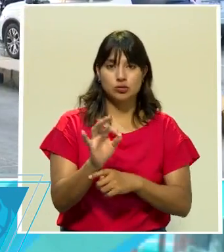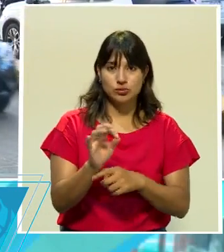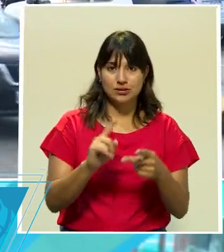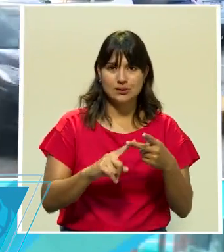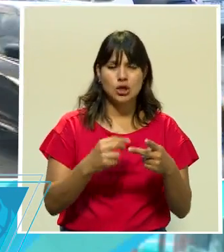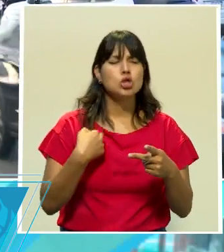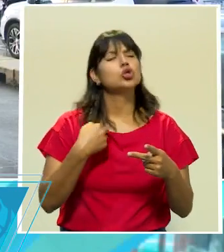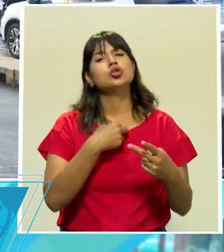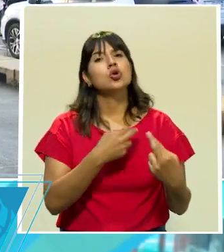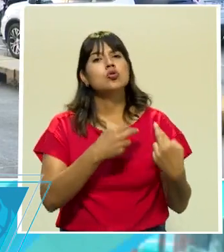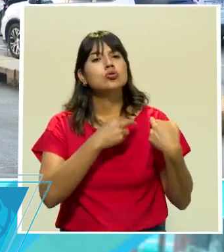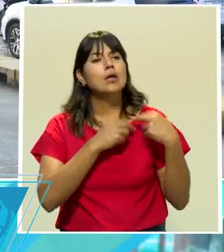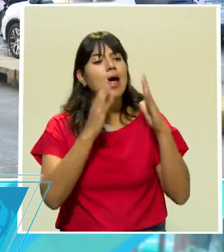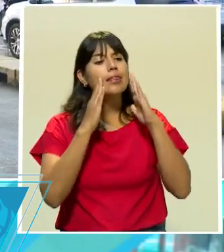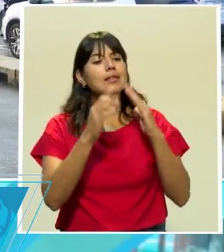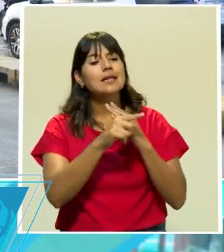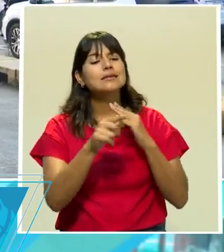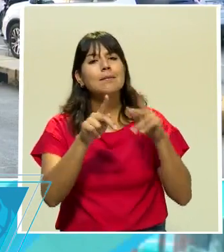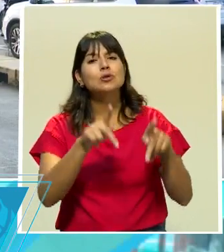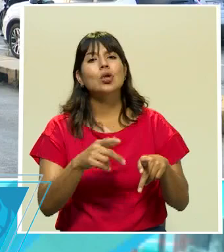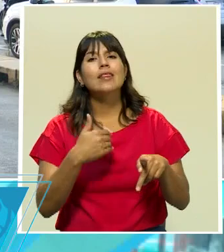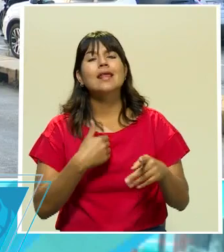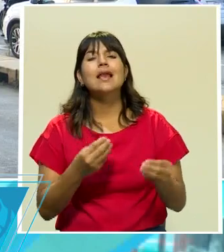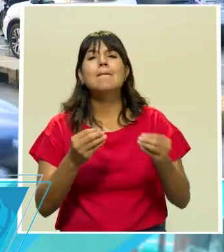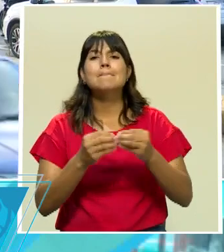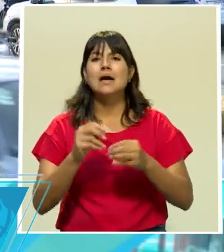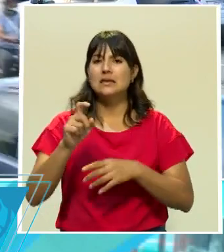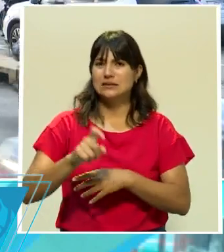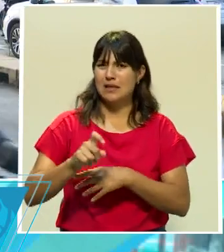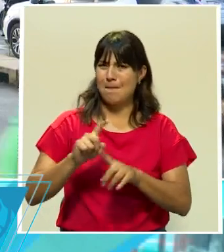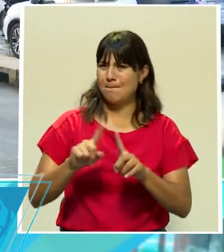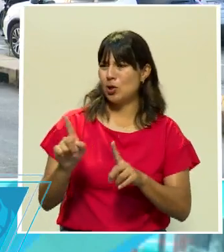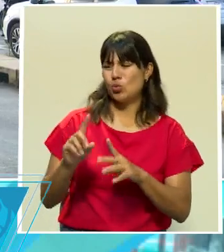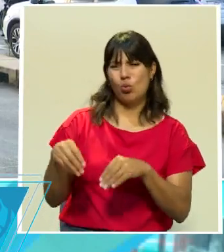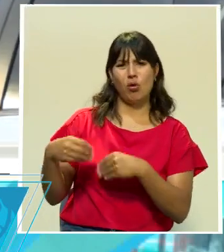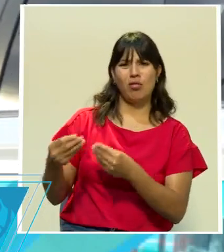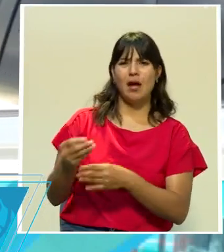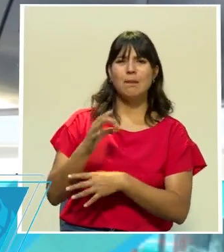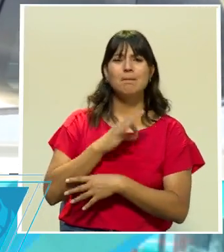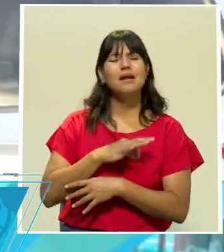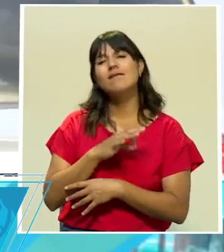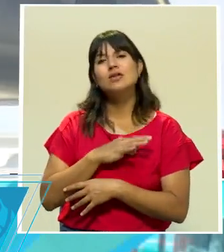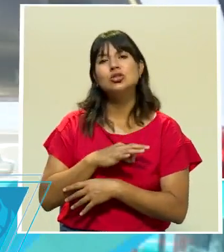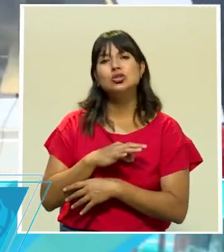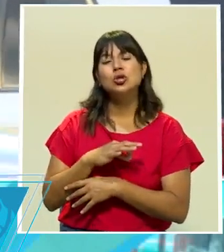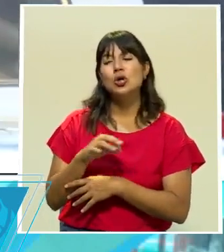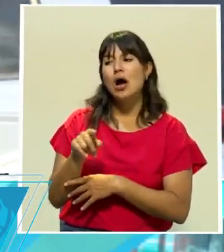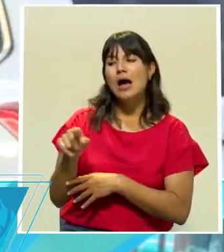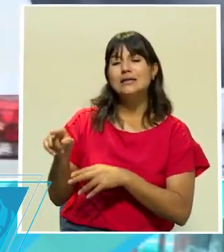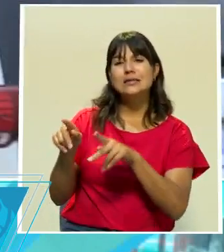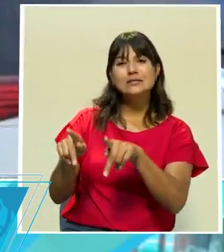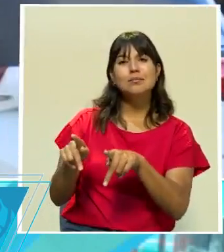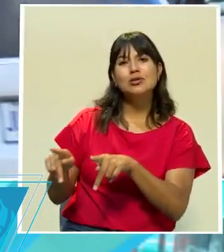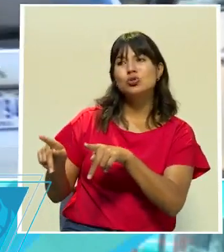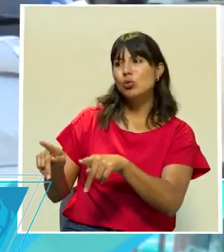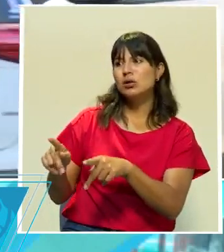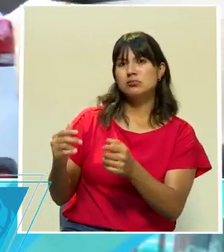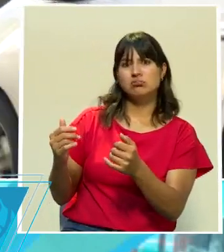atender a los más necesitados, pero no favorecer con excepciones o